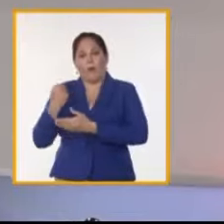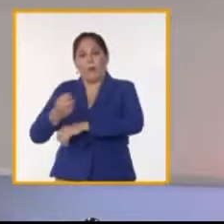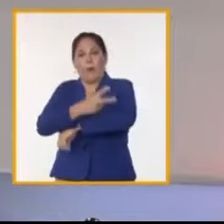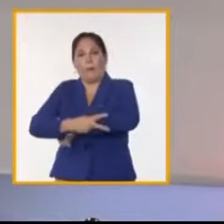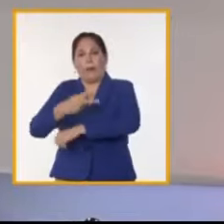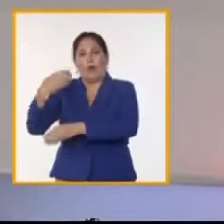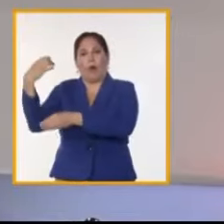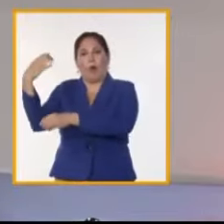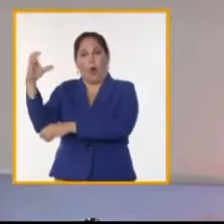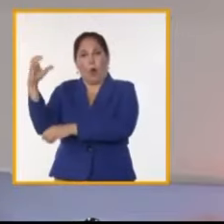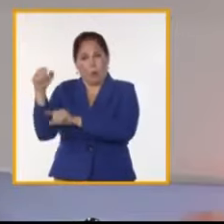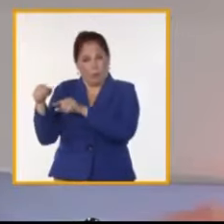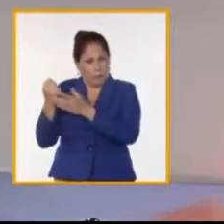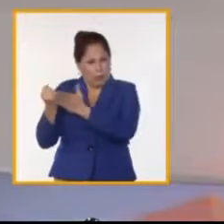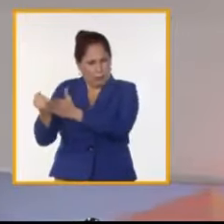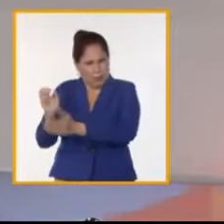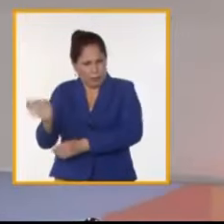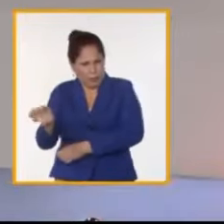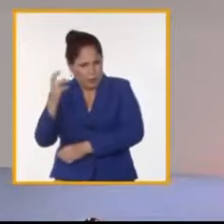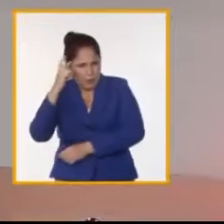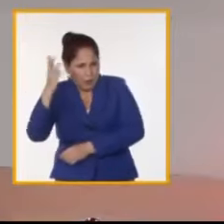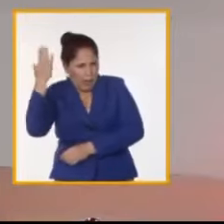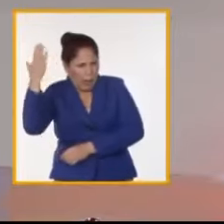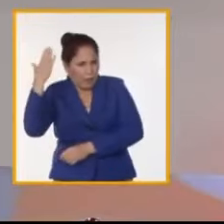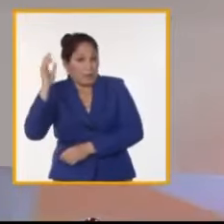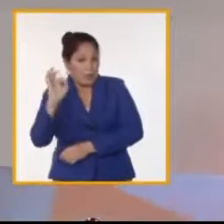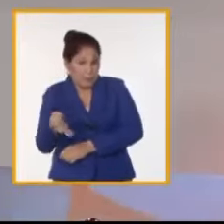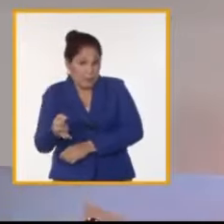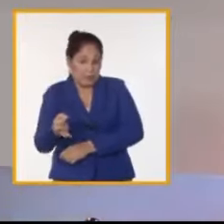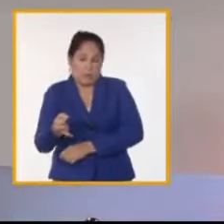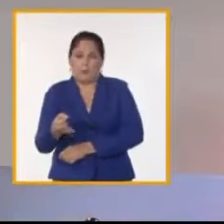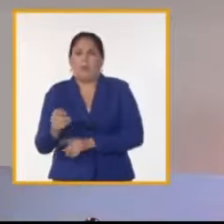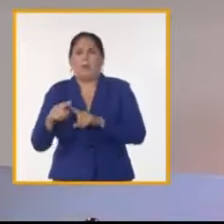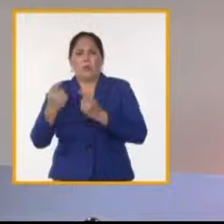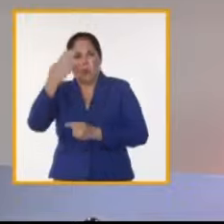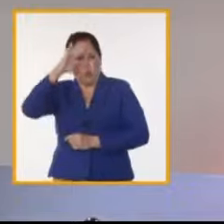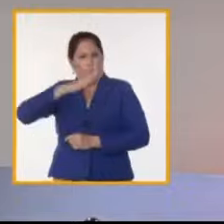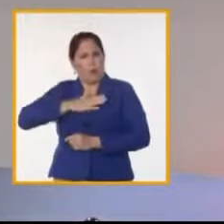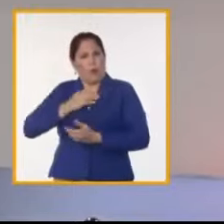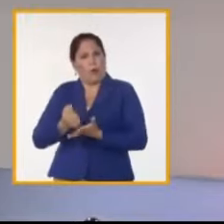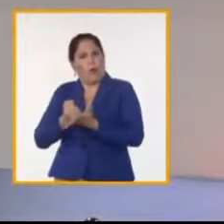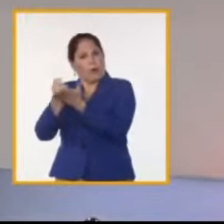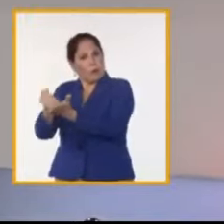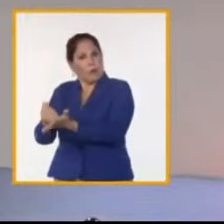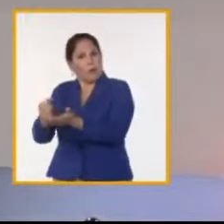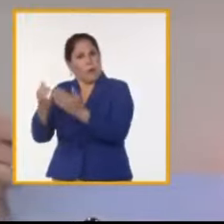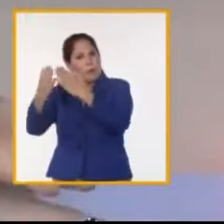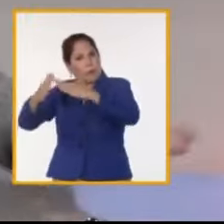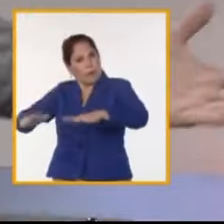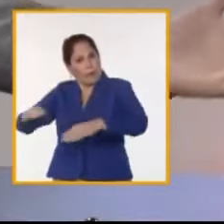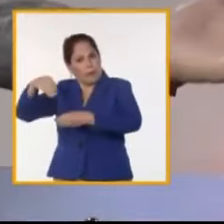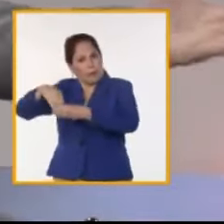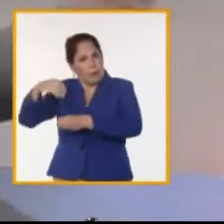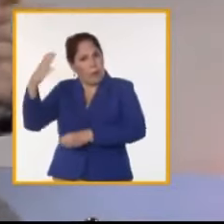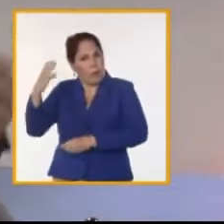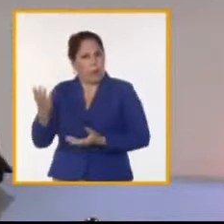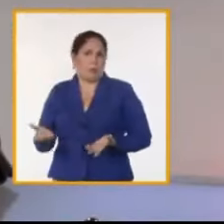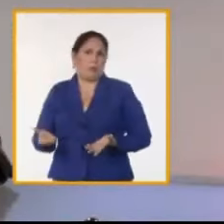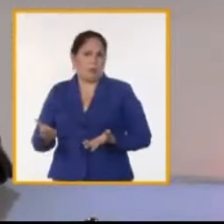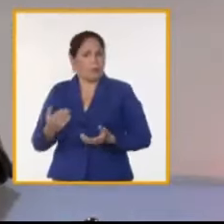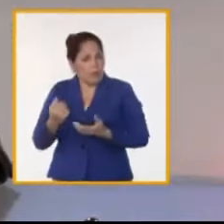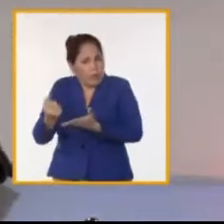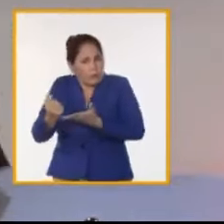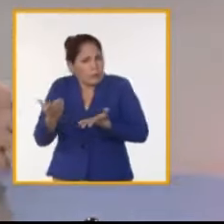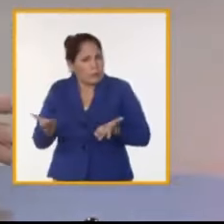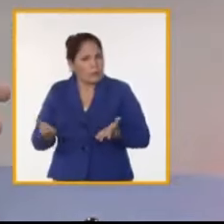sede además país garante en en cuando hay una ruptura y Cuba simplemente cumplió su función pero fue eh